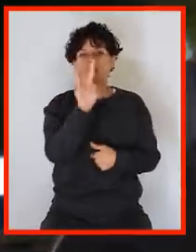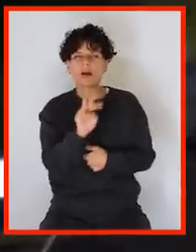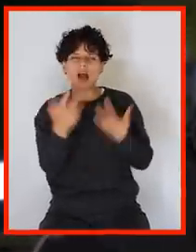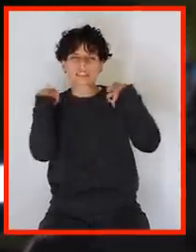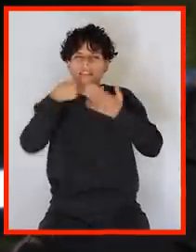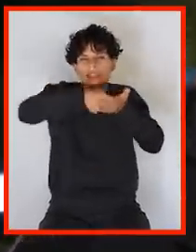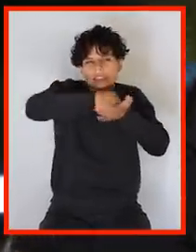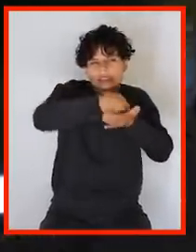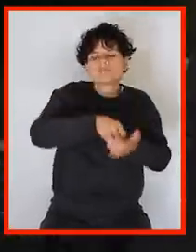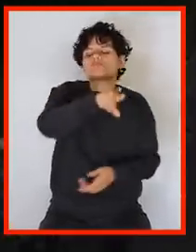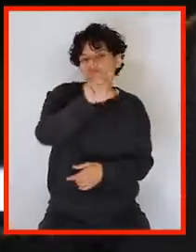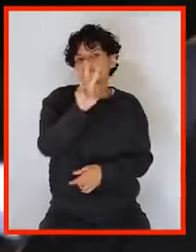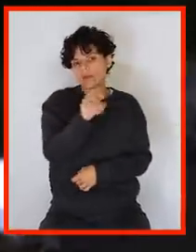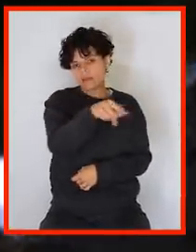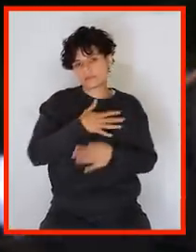como algo así.